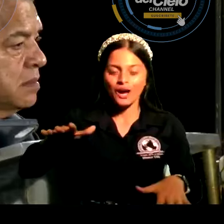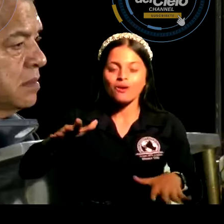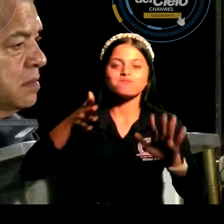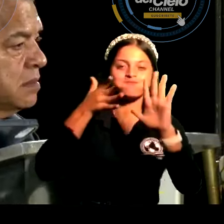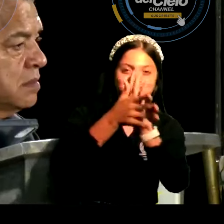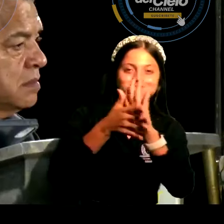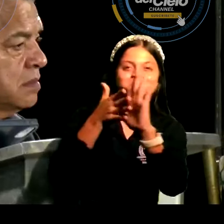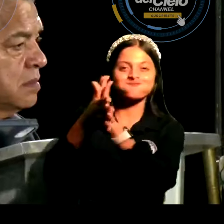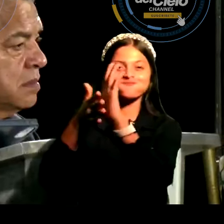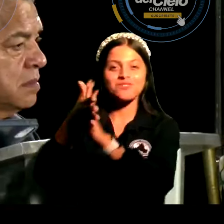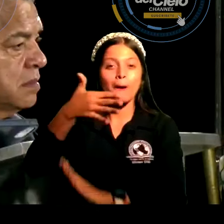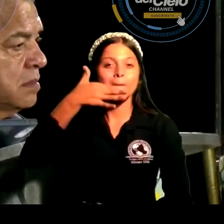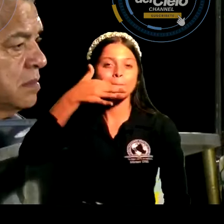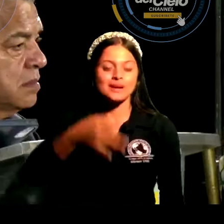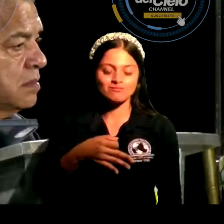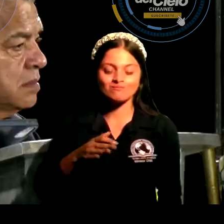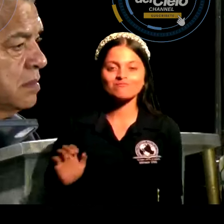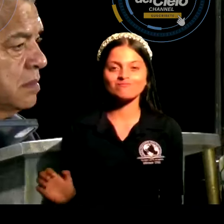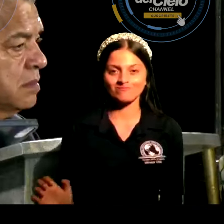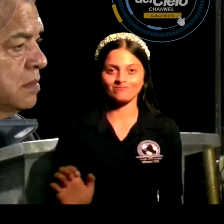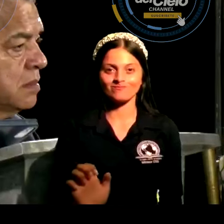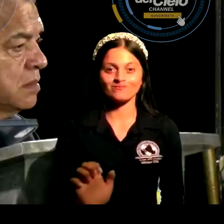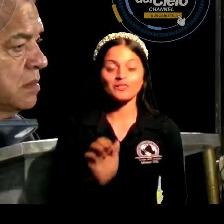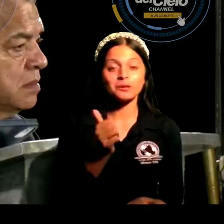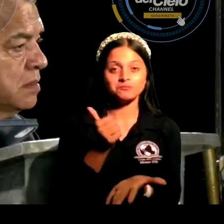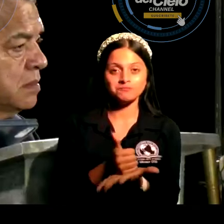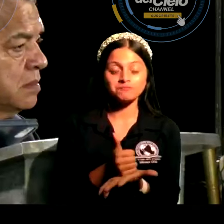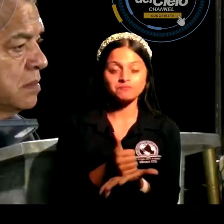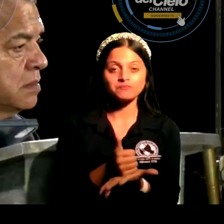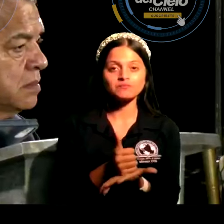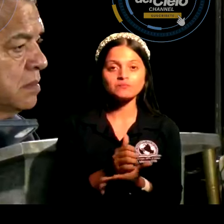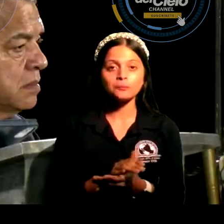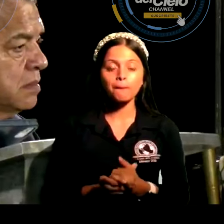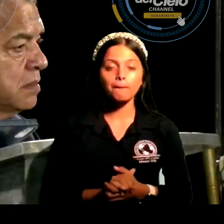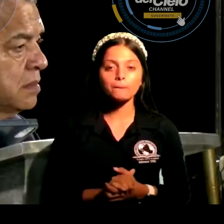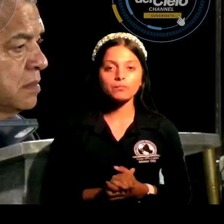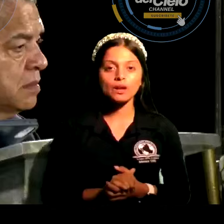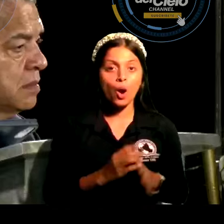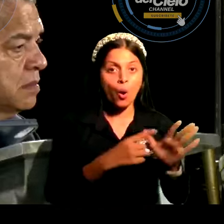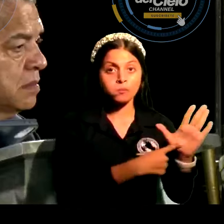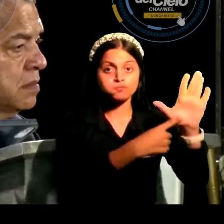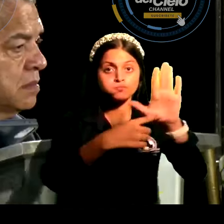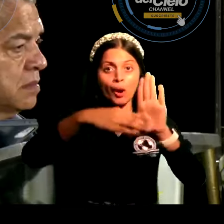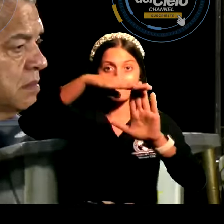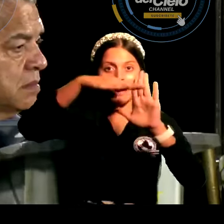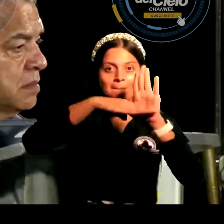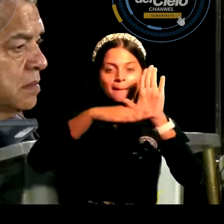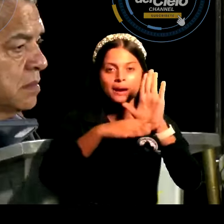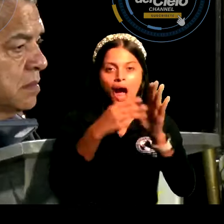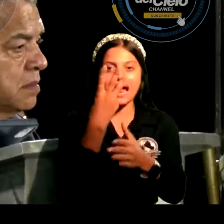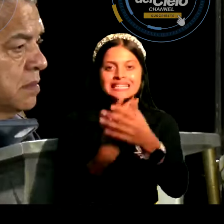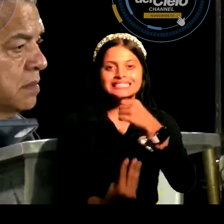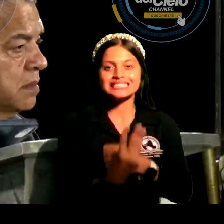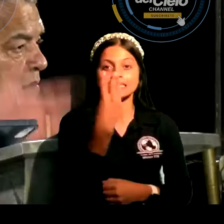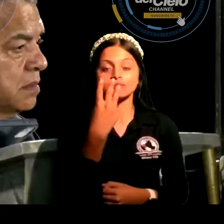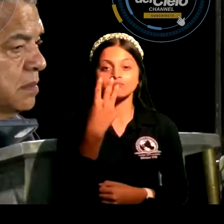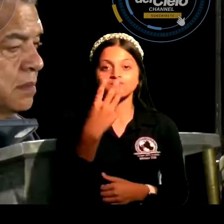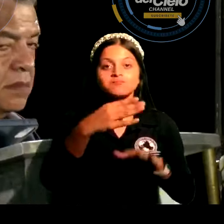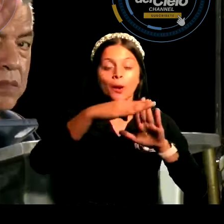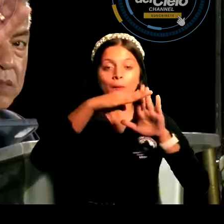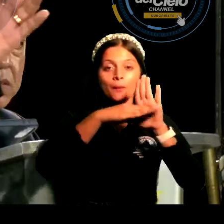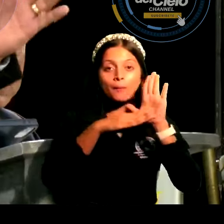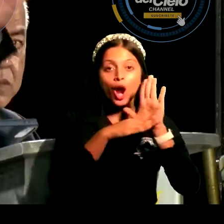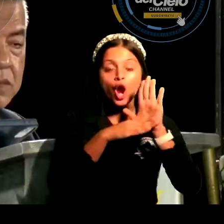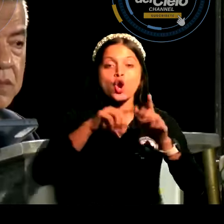¿Sabe que el verdadero evangelio nos presenta por lo menos tres elementos, según lo que leímos? Número